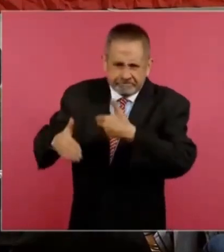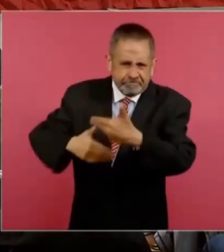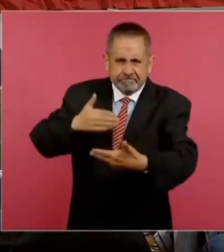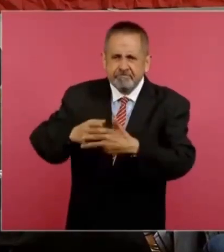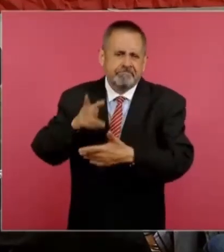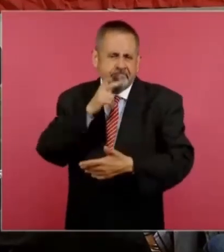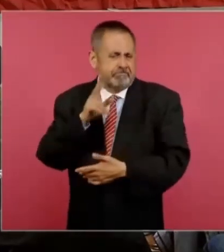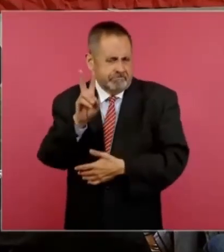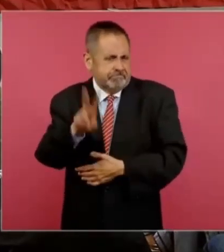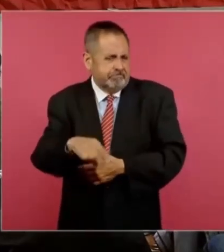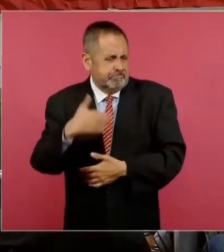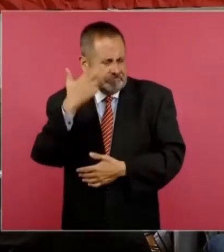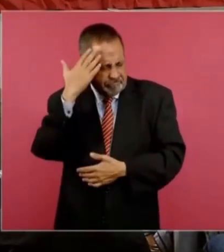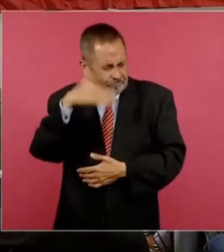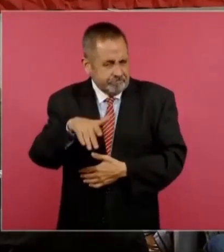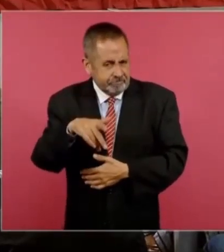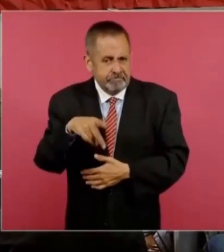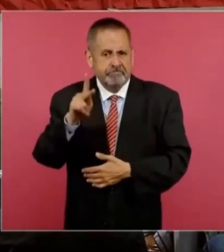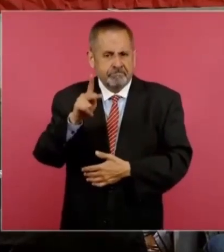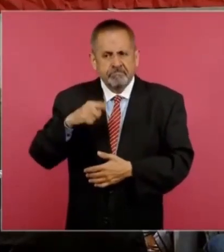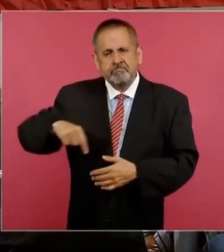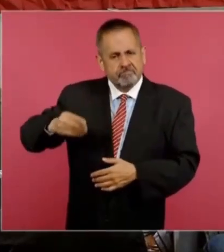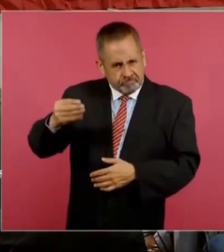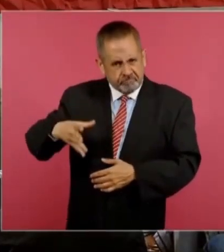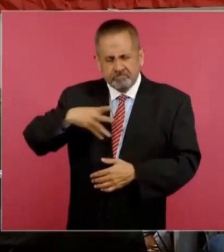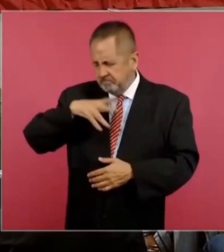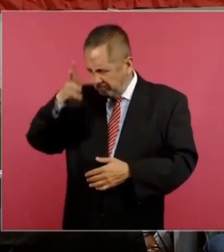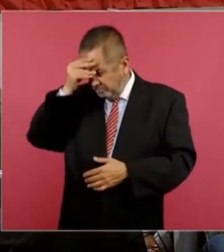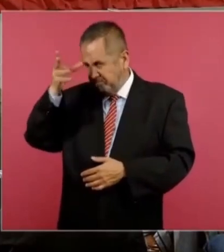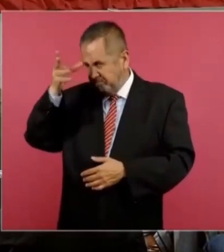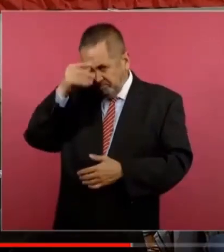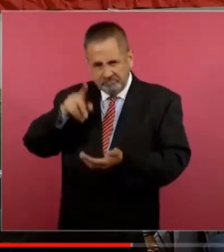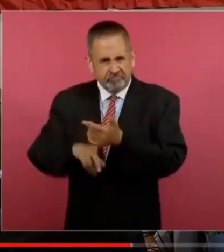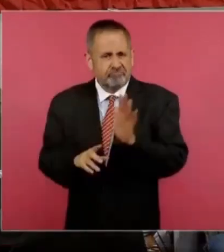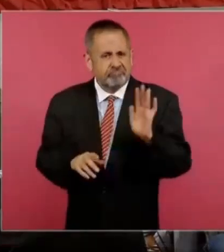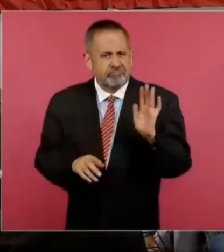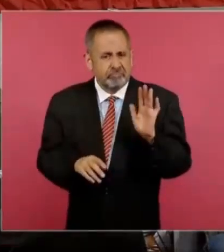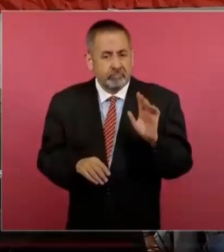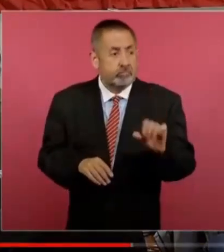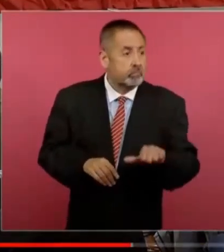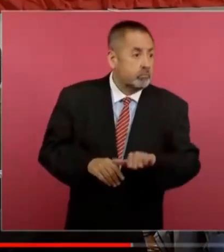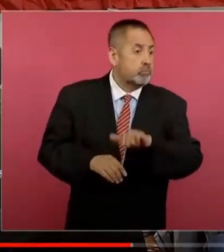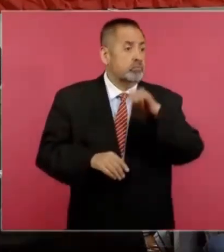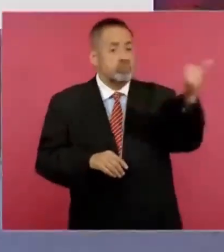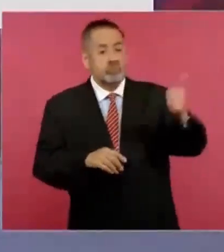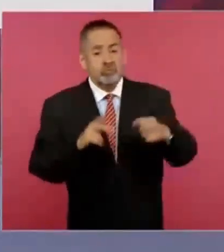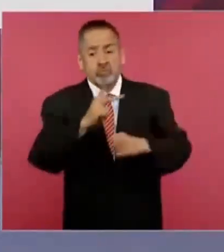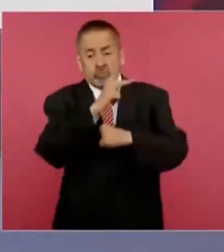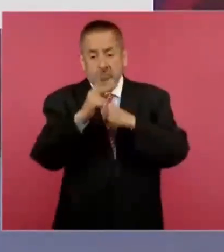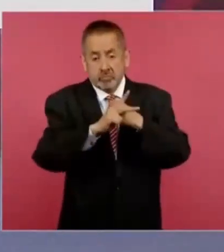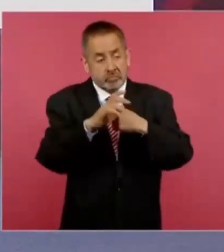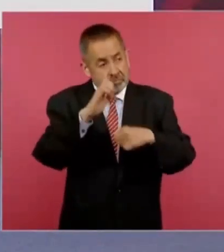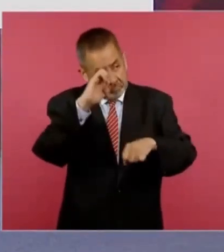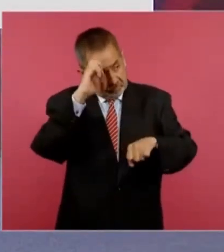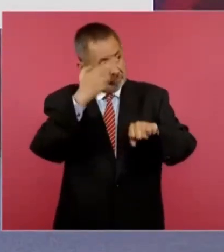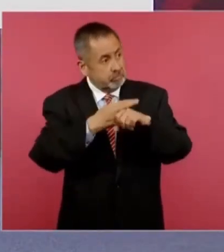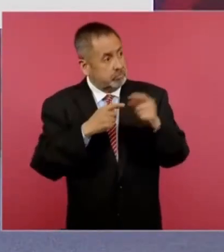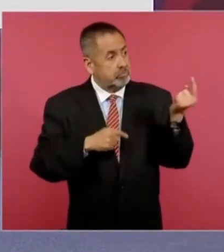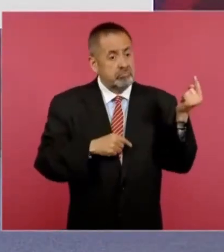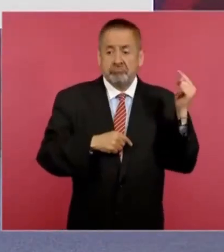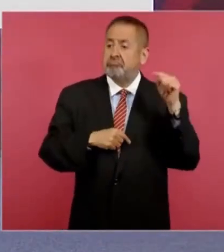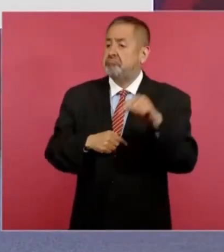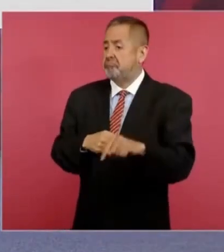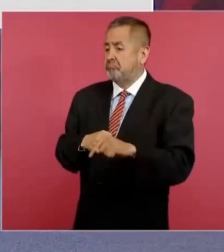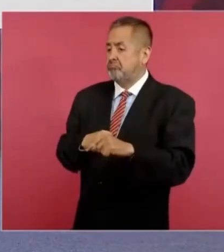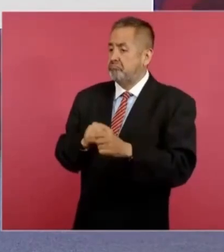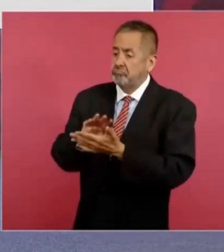petrolera. Pero para ello, ningún extranjero necesita